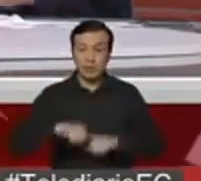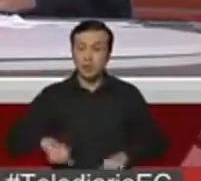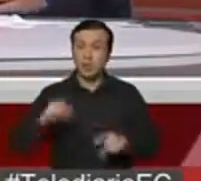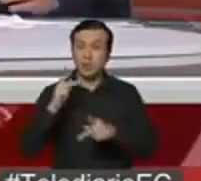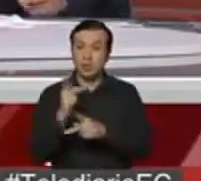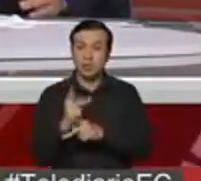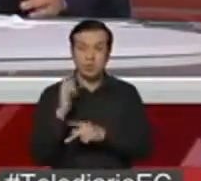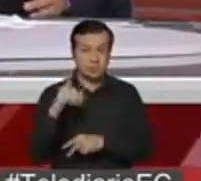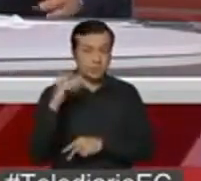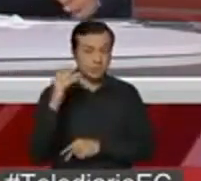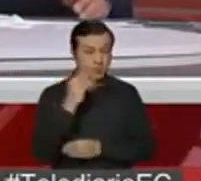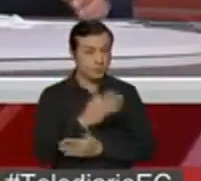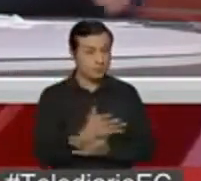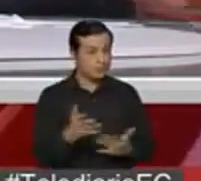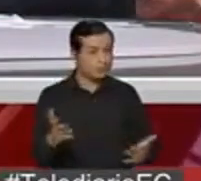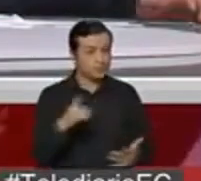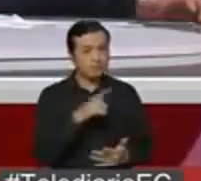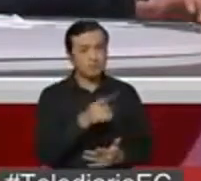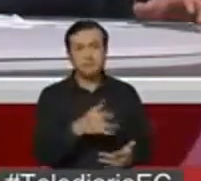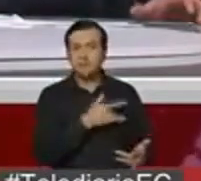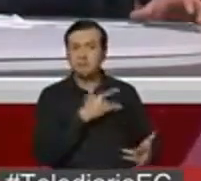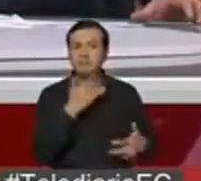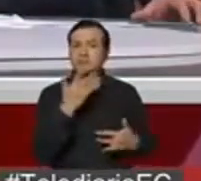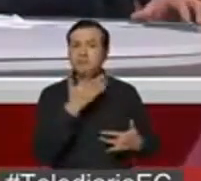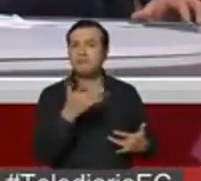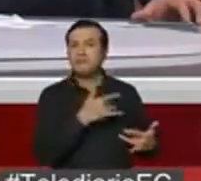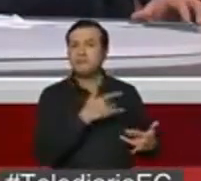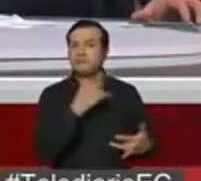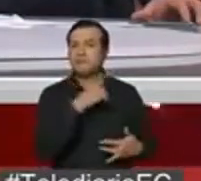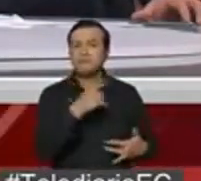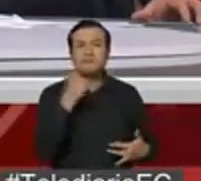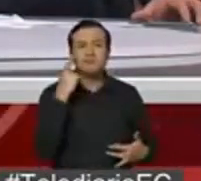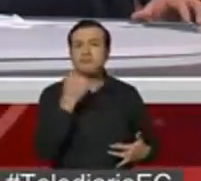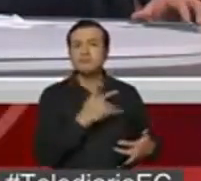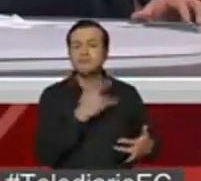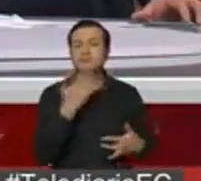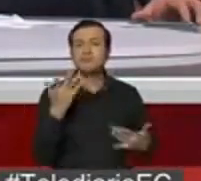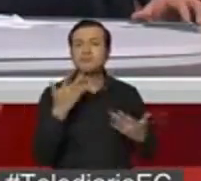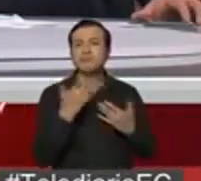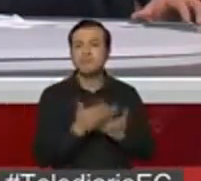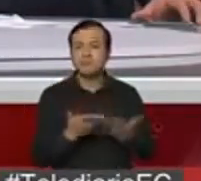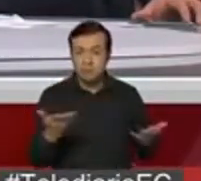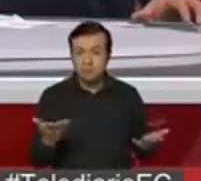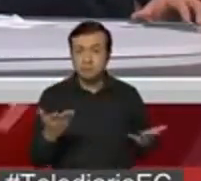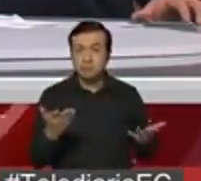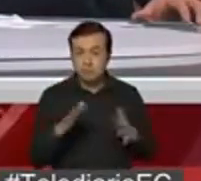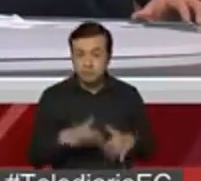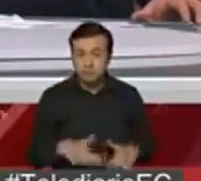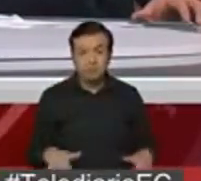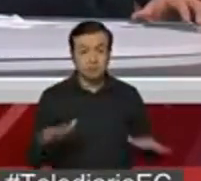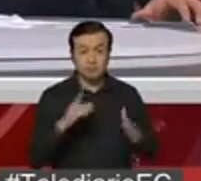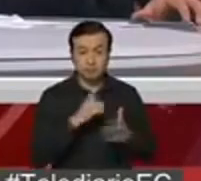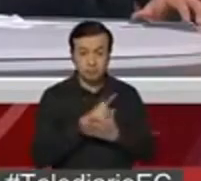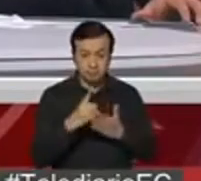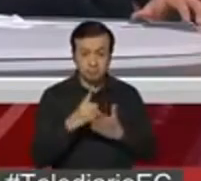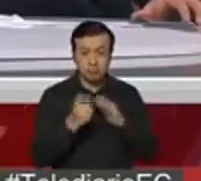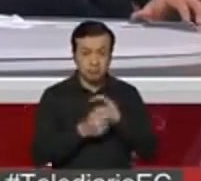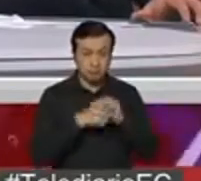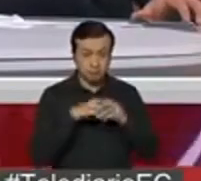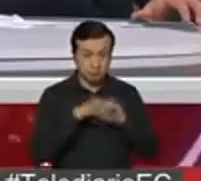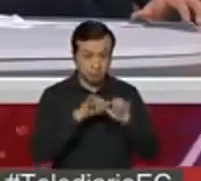en los próximos días. ¿Cómo ven ustedes desde el sector turístico también esta reactivación de este sector tan golpeado durante estas semanas de